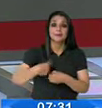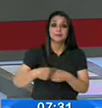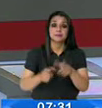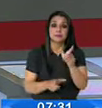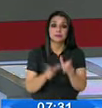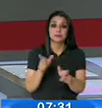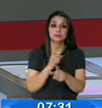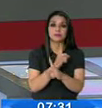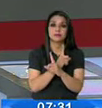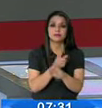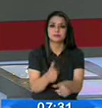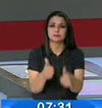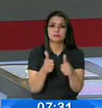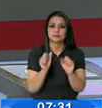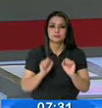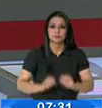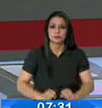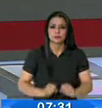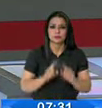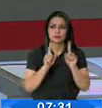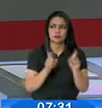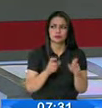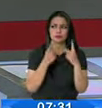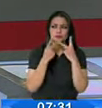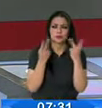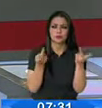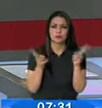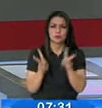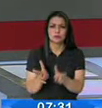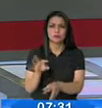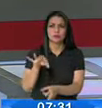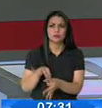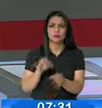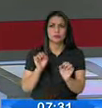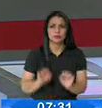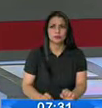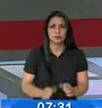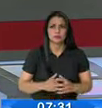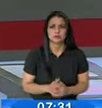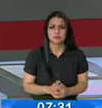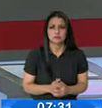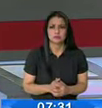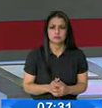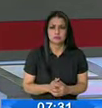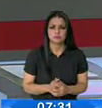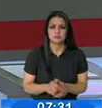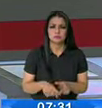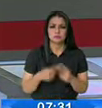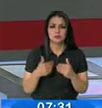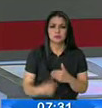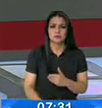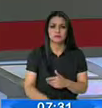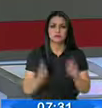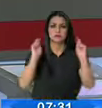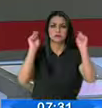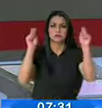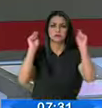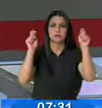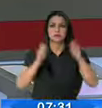personas con discapacidad, tanto en la consulta popular como referéndum. Una de las medidas será puesta en marcha en una de las